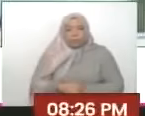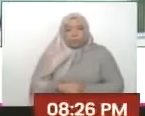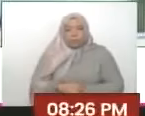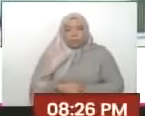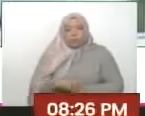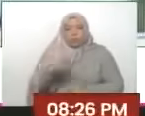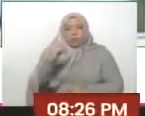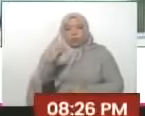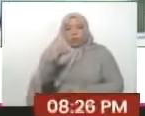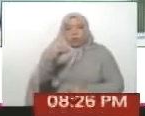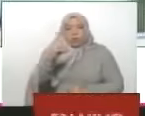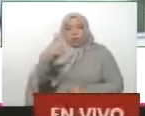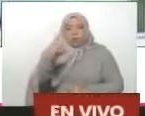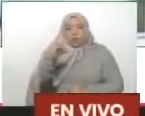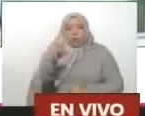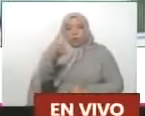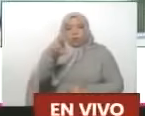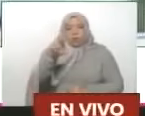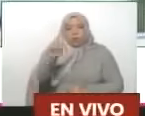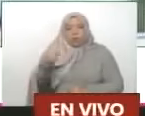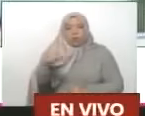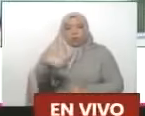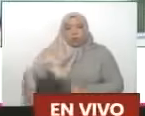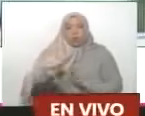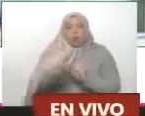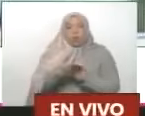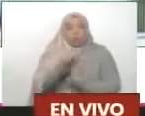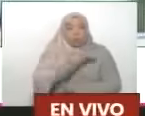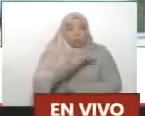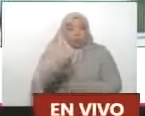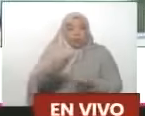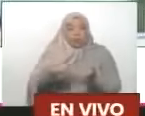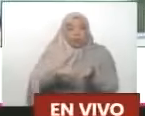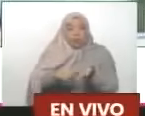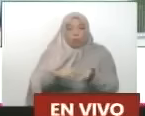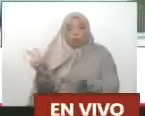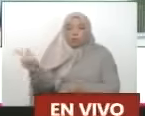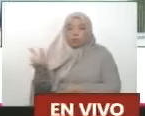Odebrecht tiene una deuda gigantesca con la República Bolivariana de Venezuela.